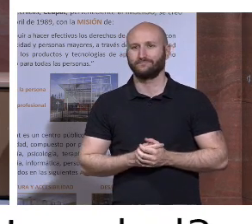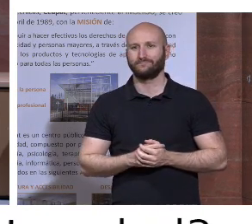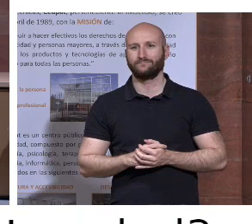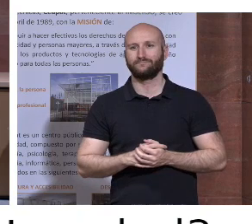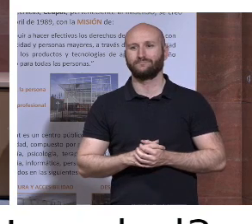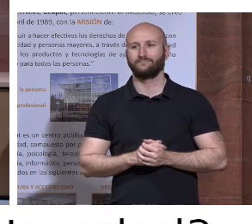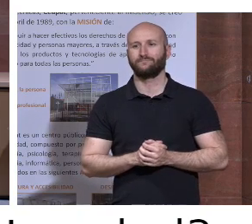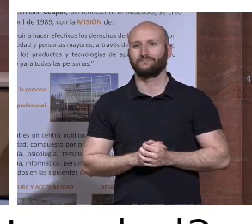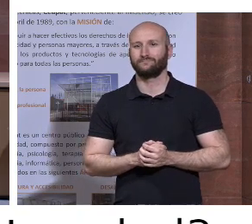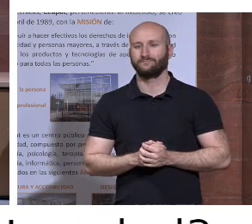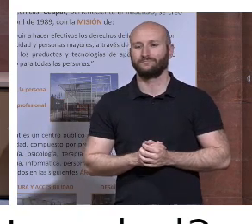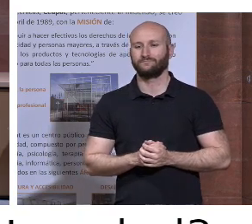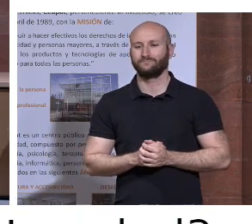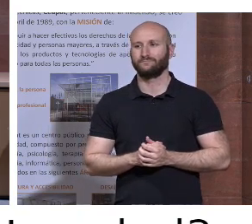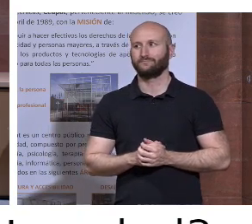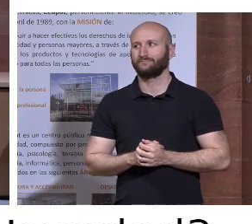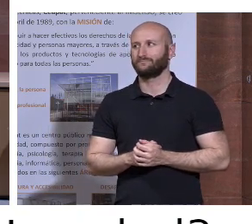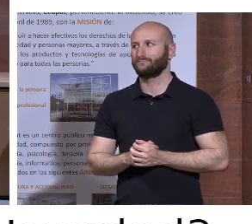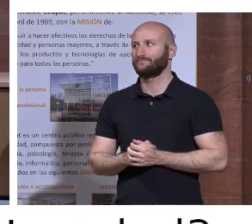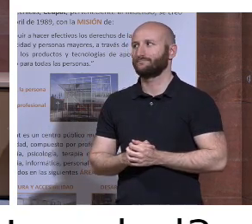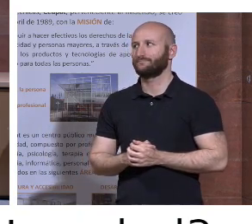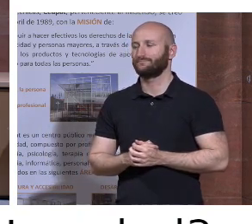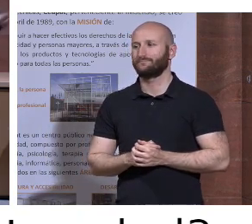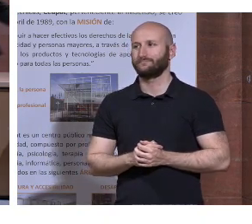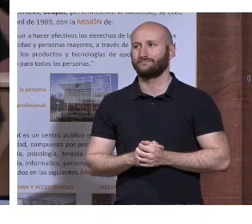Ahí. Bueno,